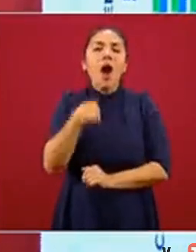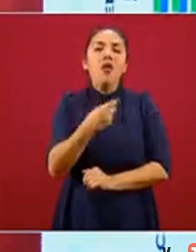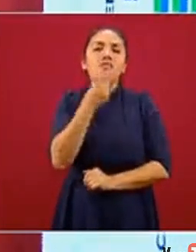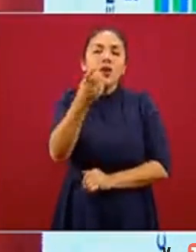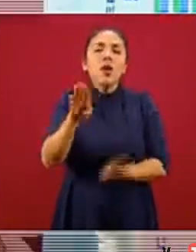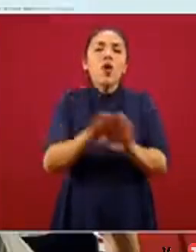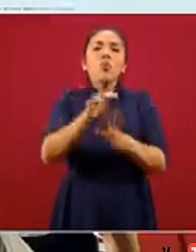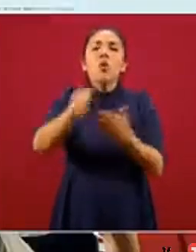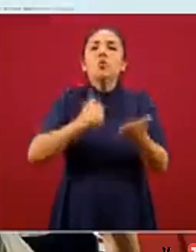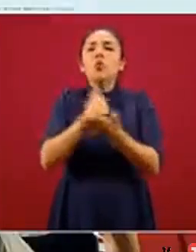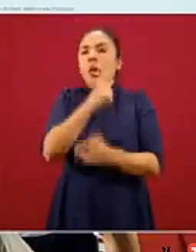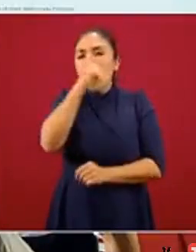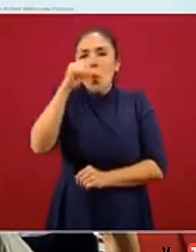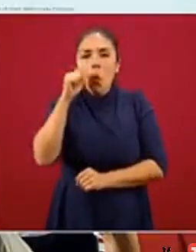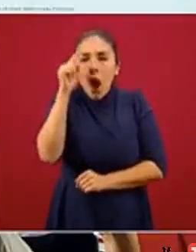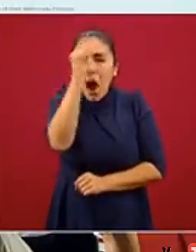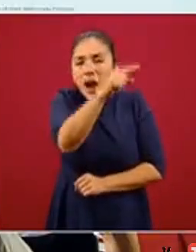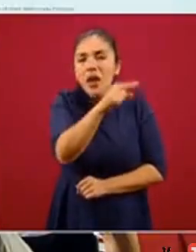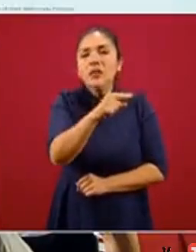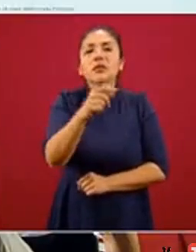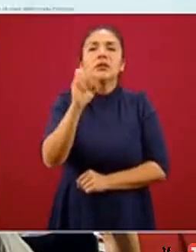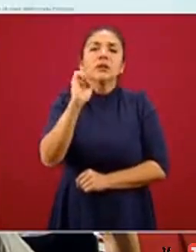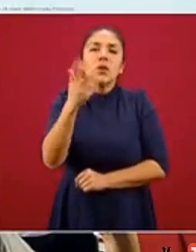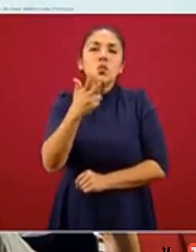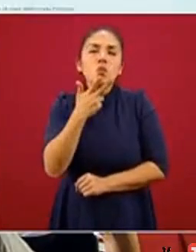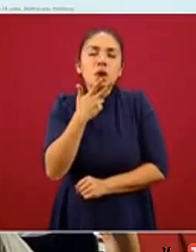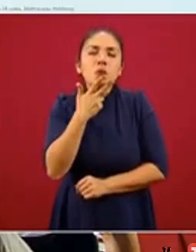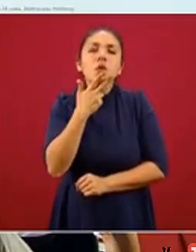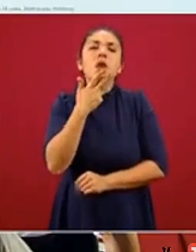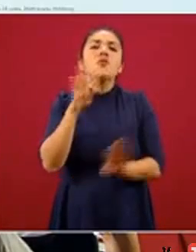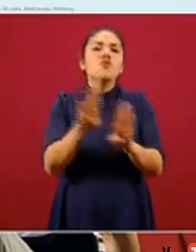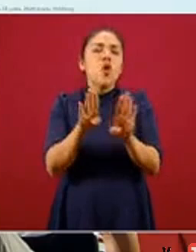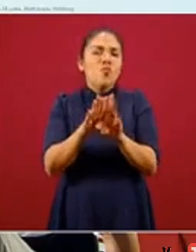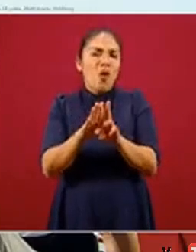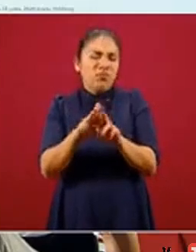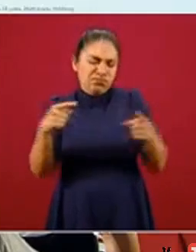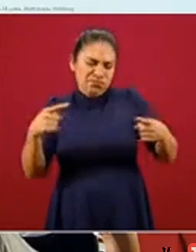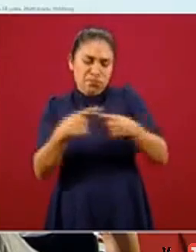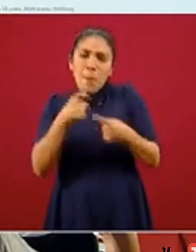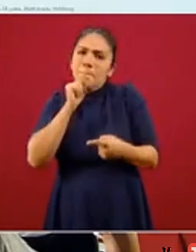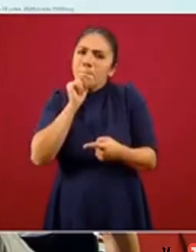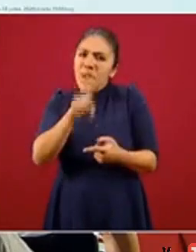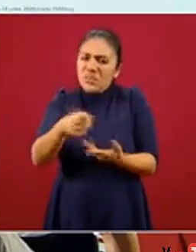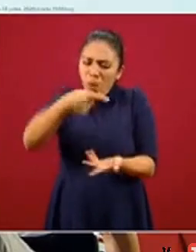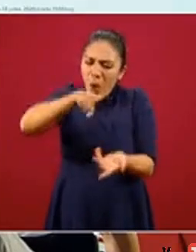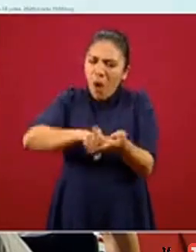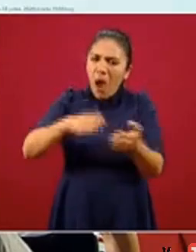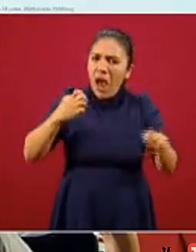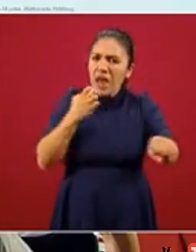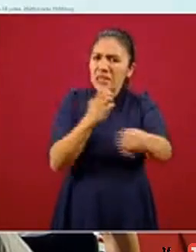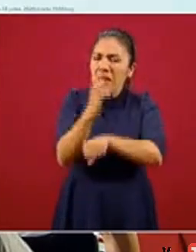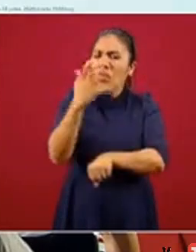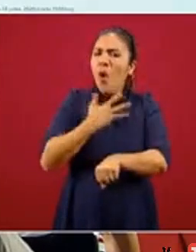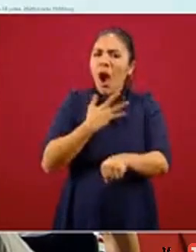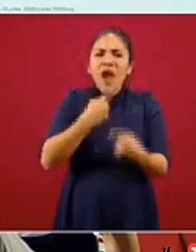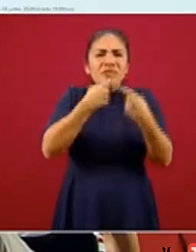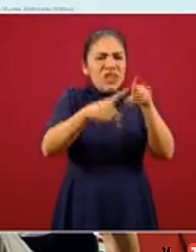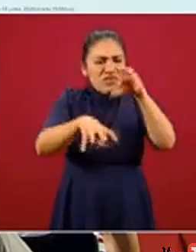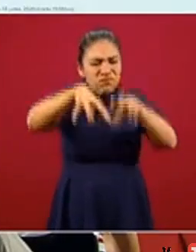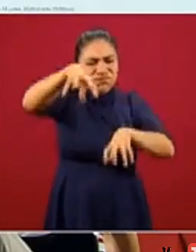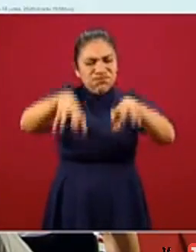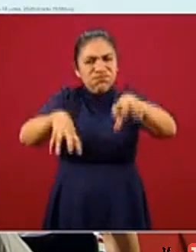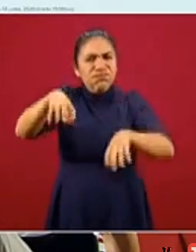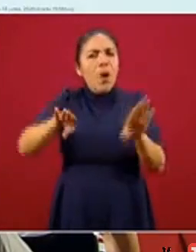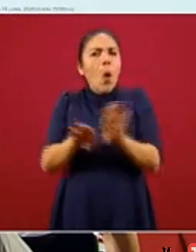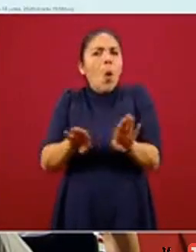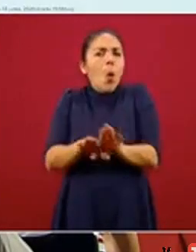Ciudad Juárez, Chihuahua, como un contraste en donde al interior de un estado podemos también tener diferencias en la intensidad